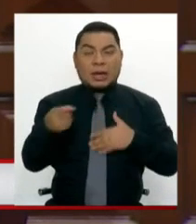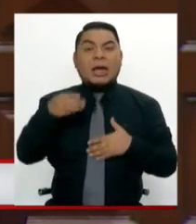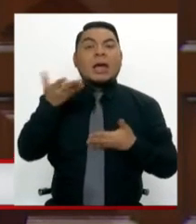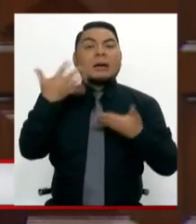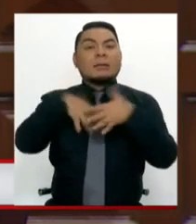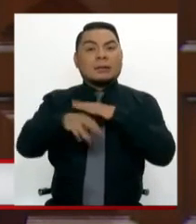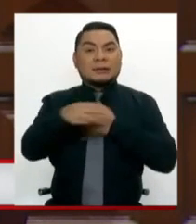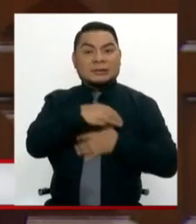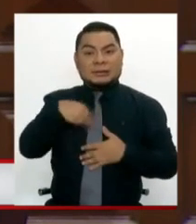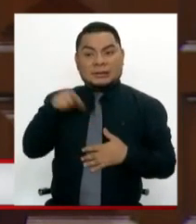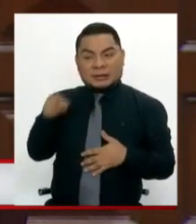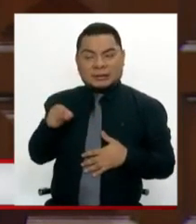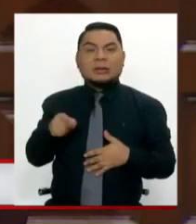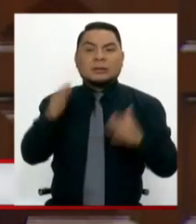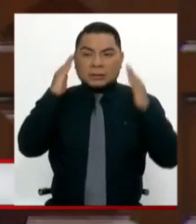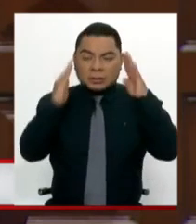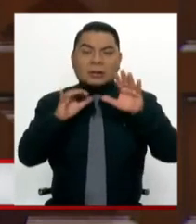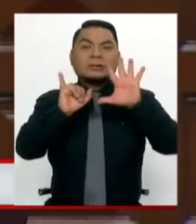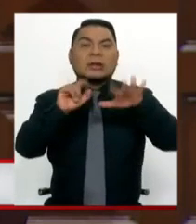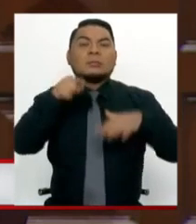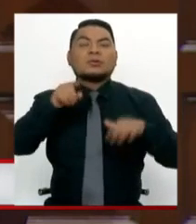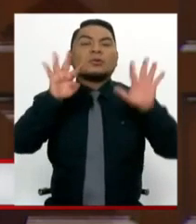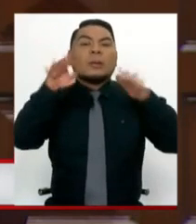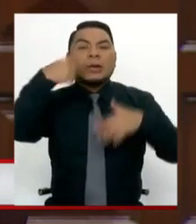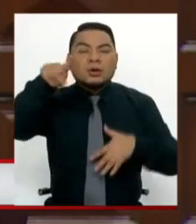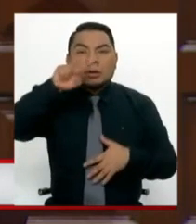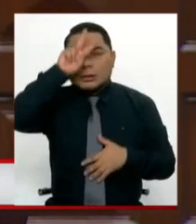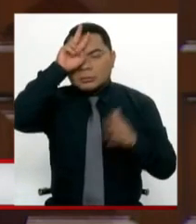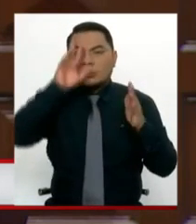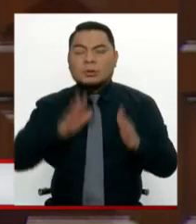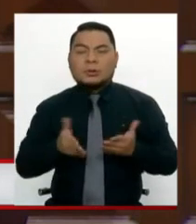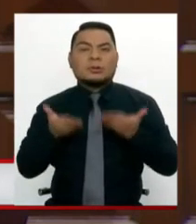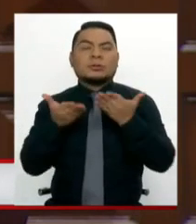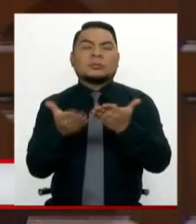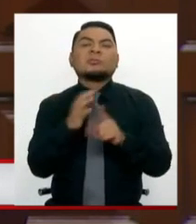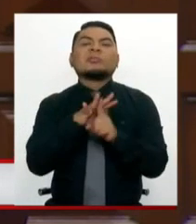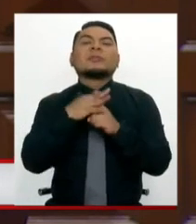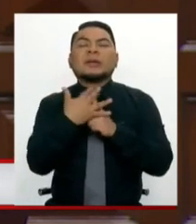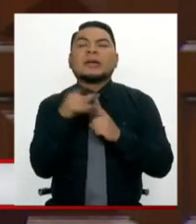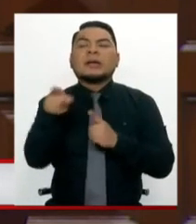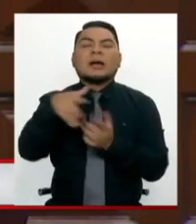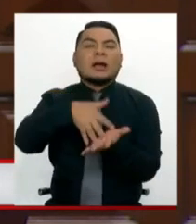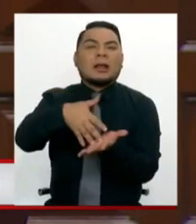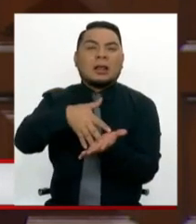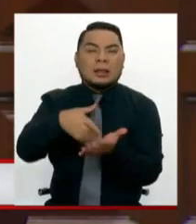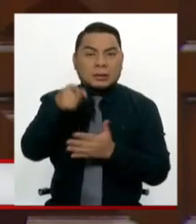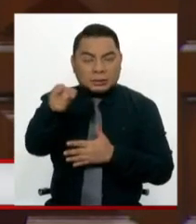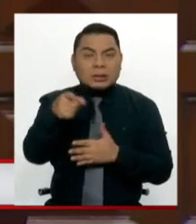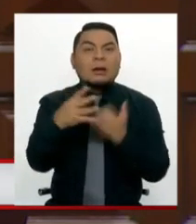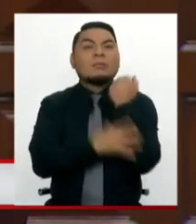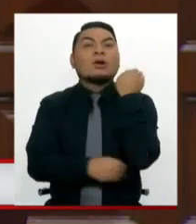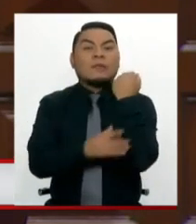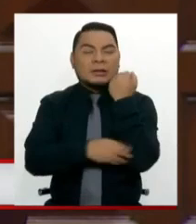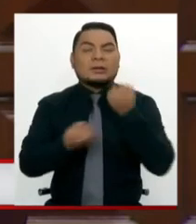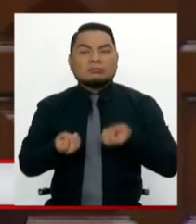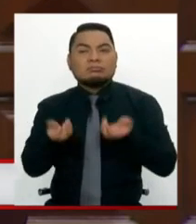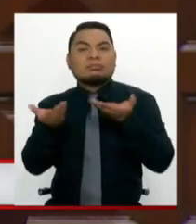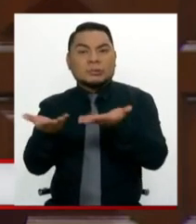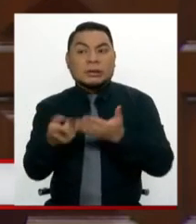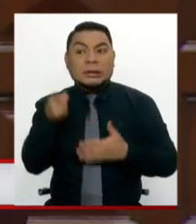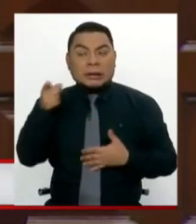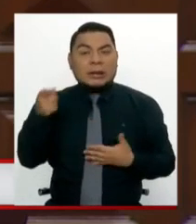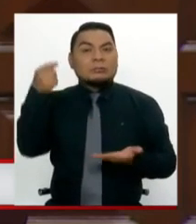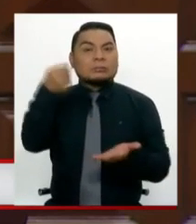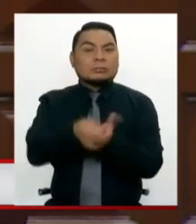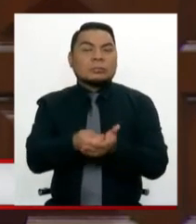atendió a más de 6.9 millones de peruanos y peruanas en situación de vulnerabilidad y pobreza,